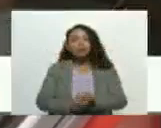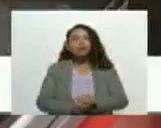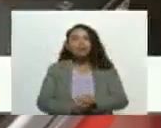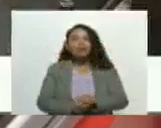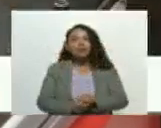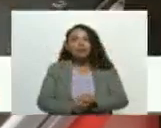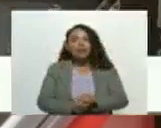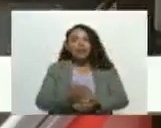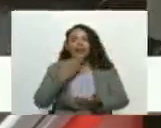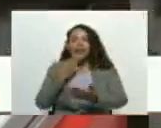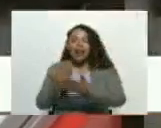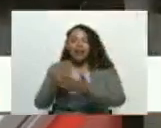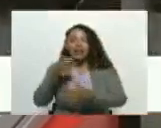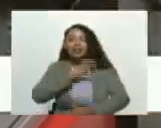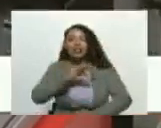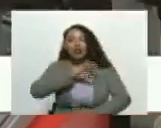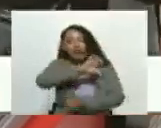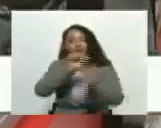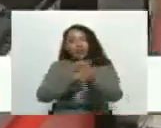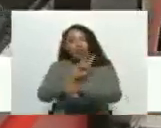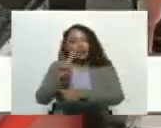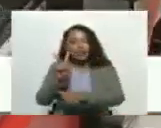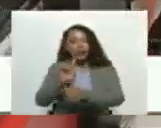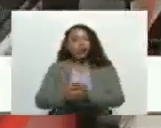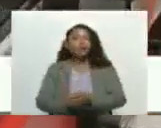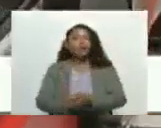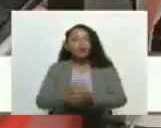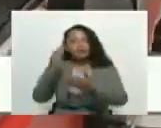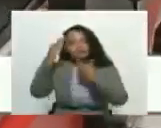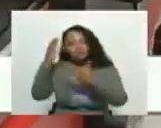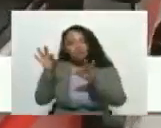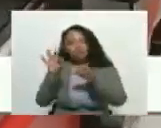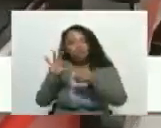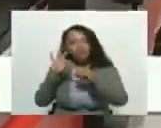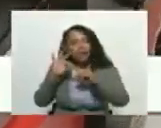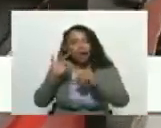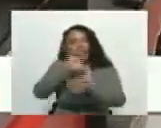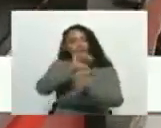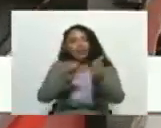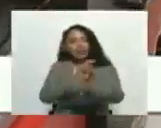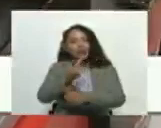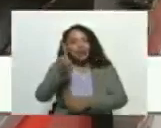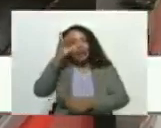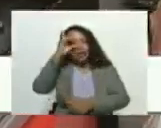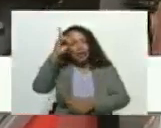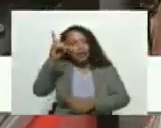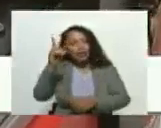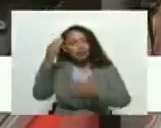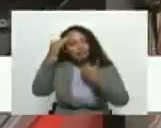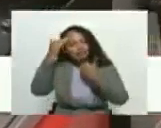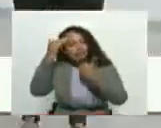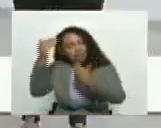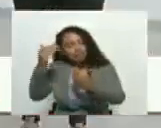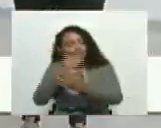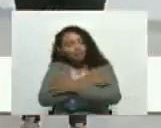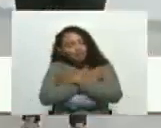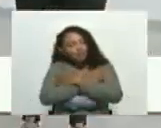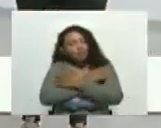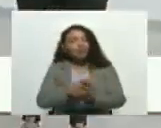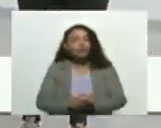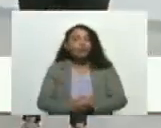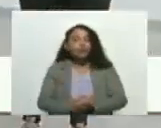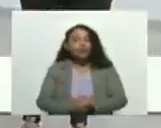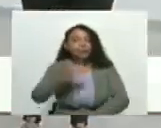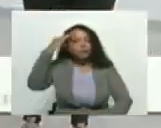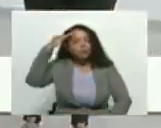gracias, señor viceministro Palencia. Un saludo especial y caluroso a nuestra vicepresidenta ejecutiva, Delcy Rodríguez, y a nuestro